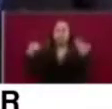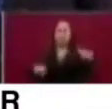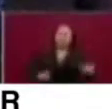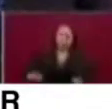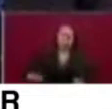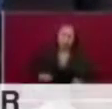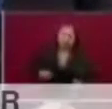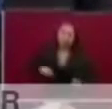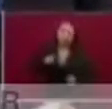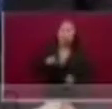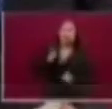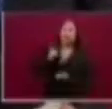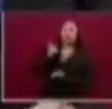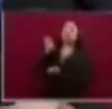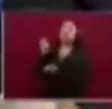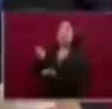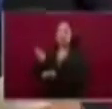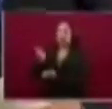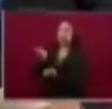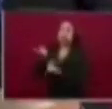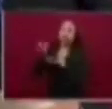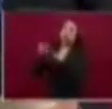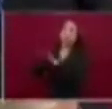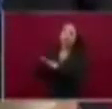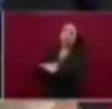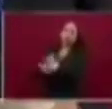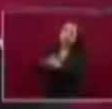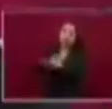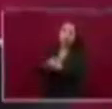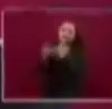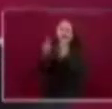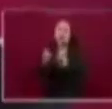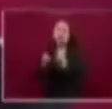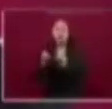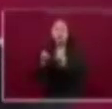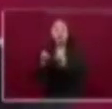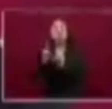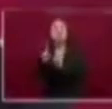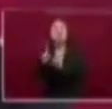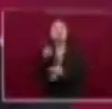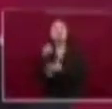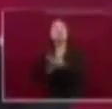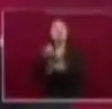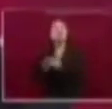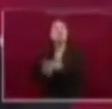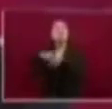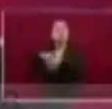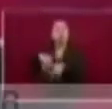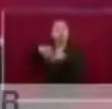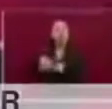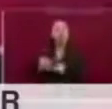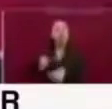e inconformidades o protestas nosotros a ceder en nada